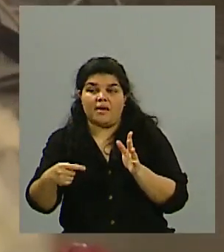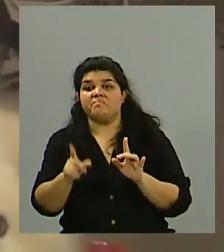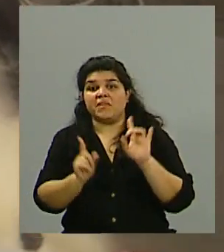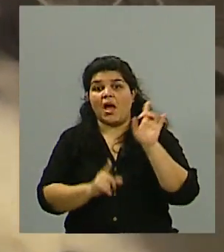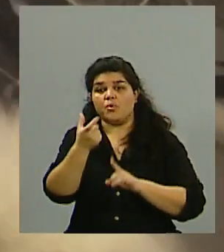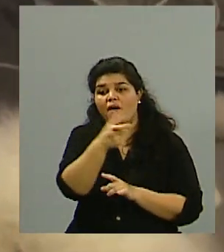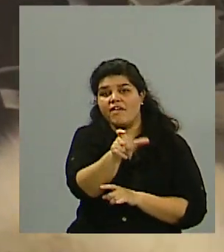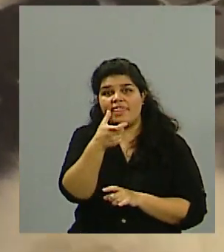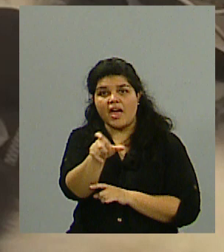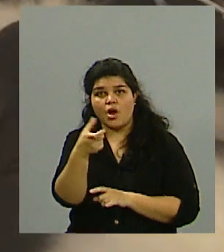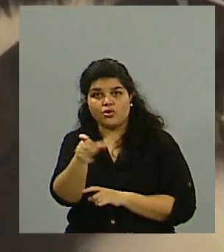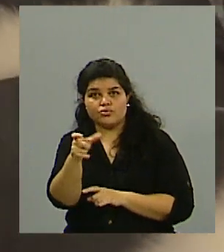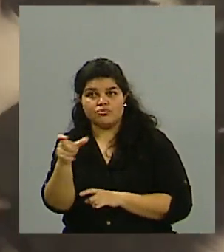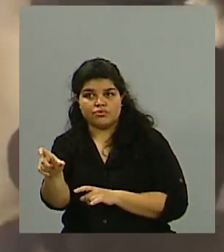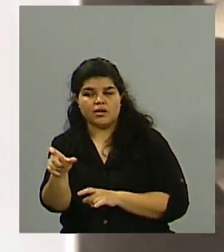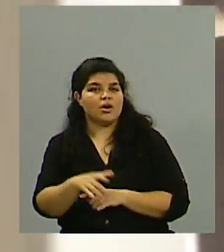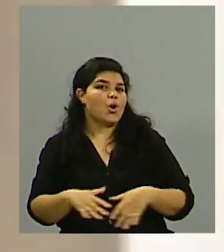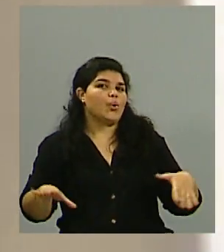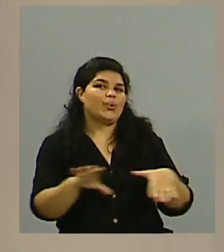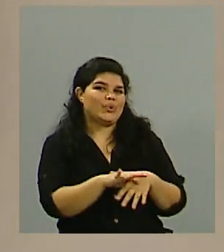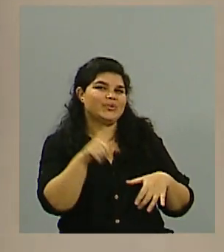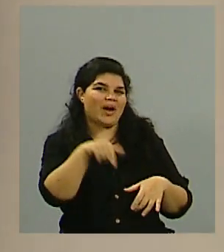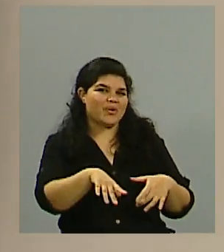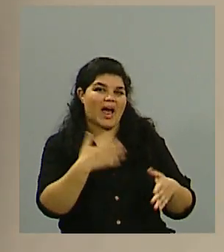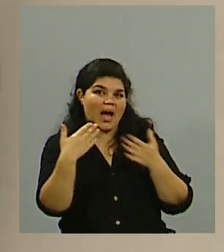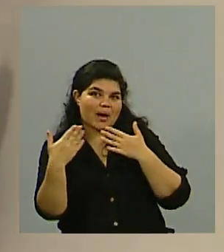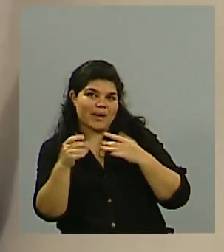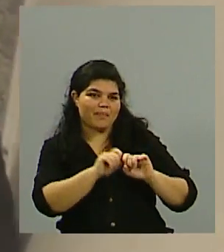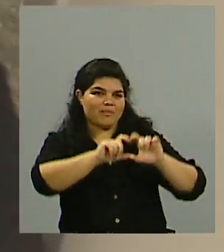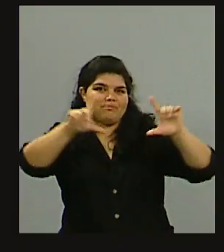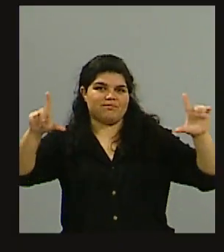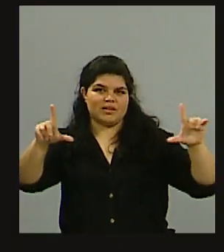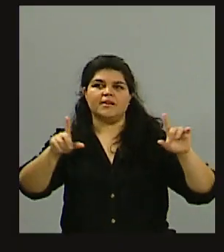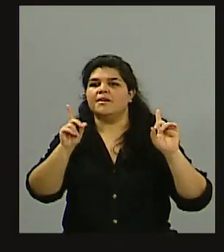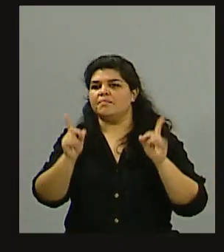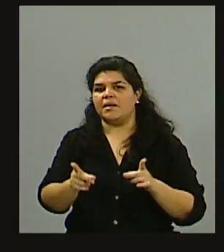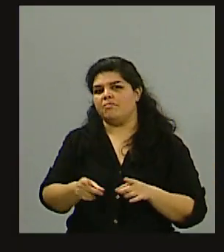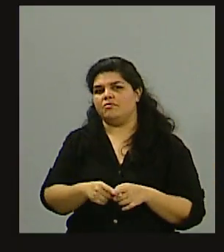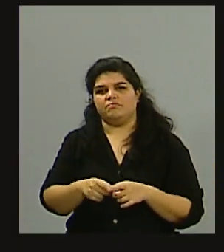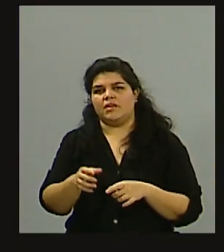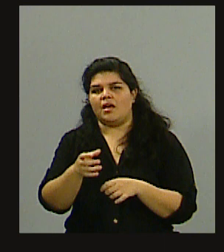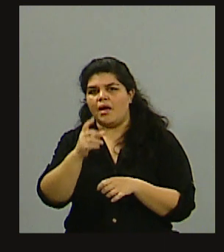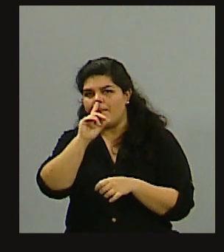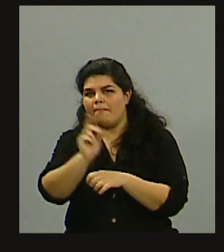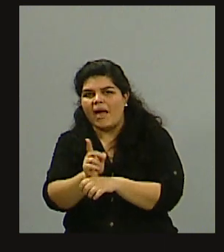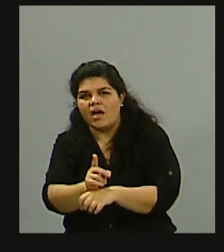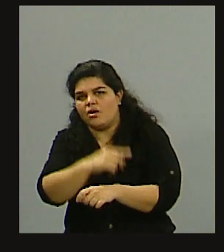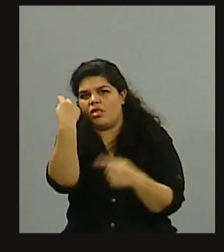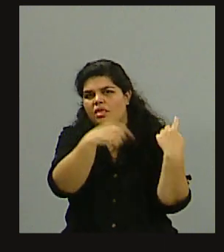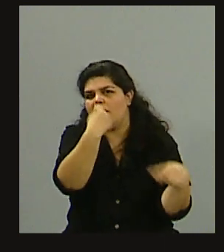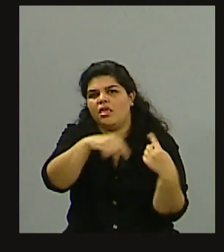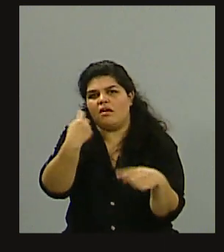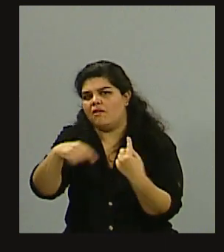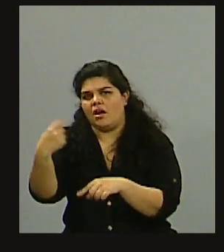son principalmente... Sí, lo estamos mostrando, mientras hablamos con vos, estamos mostrando algunos de tus videos. Bulldog francés, salchicha, caniche, son los principales. Pero bueno, también hay un